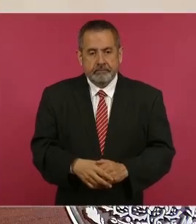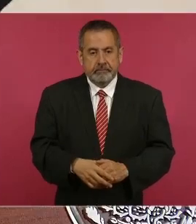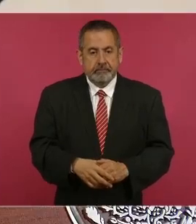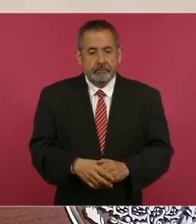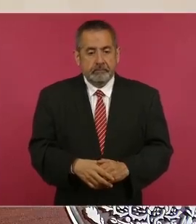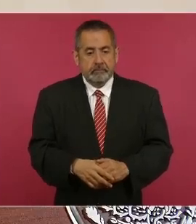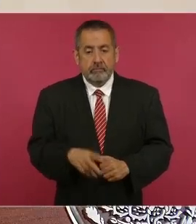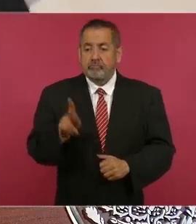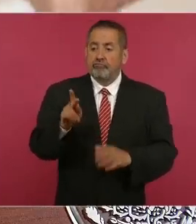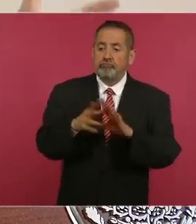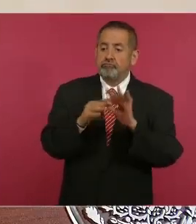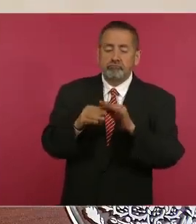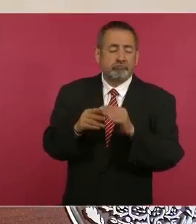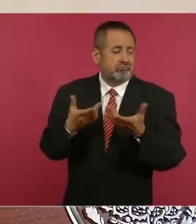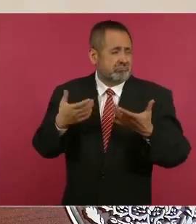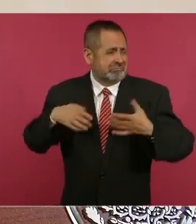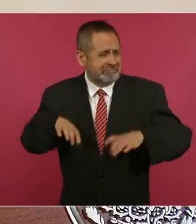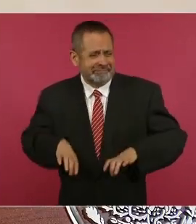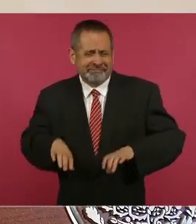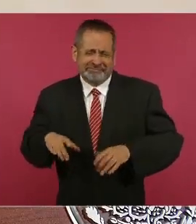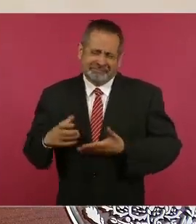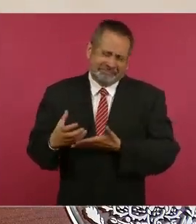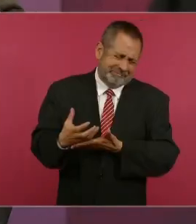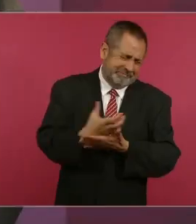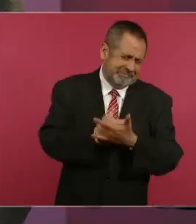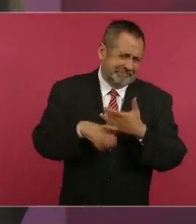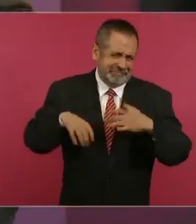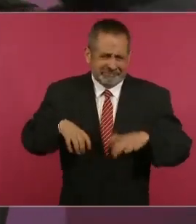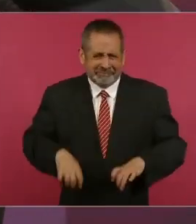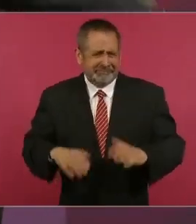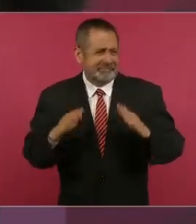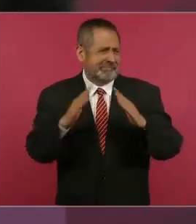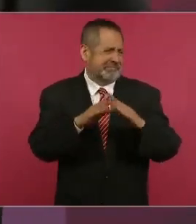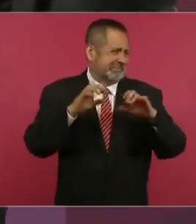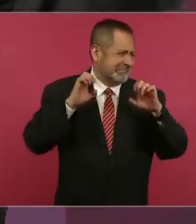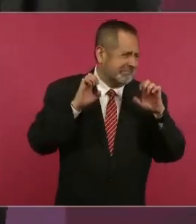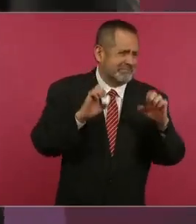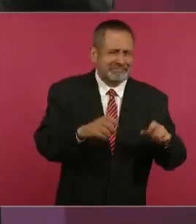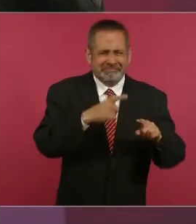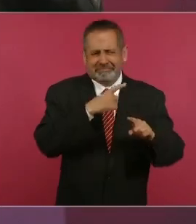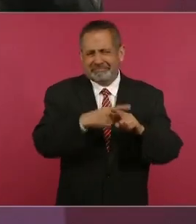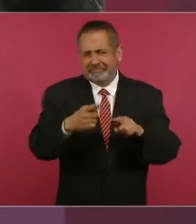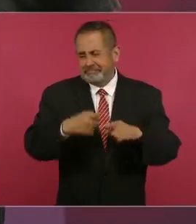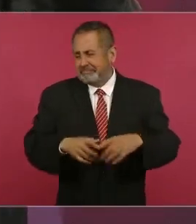hacerse inmensamente ricos. Mansiones y